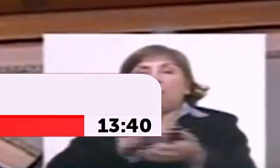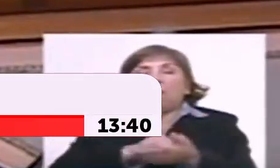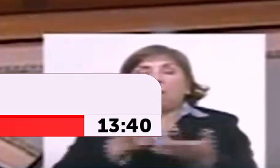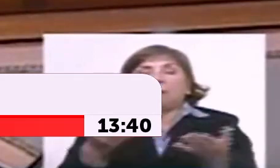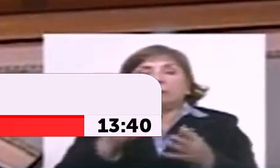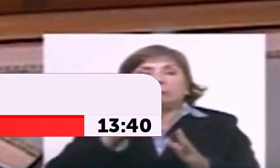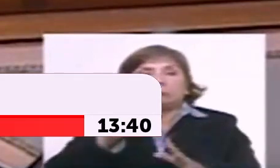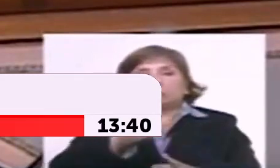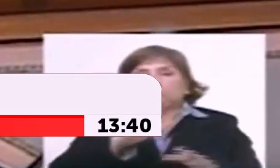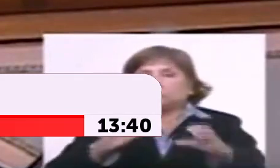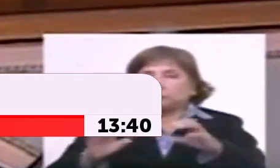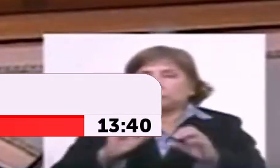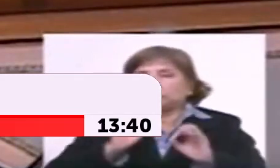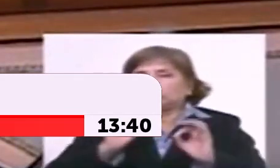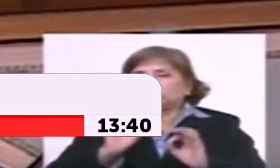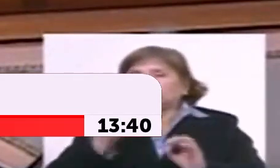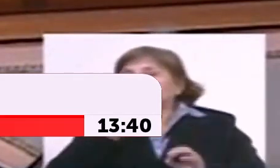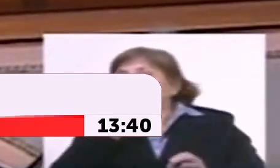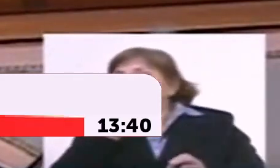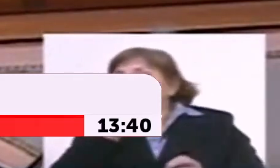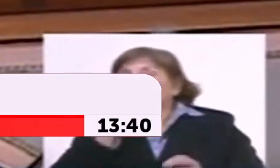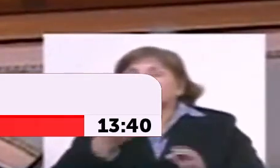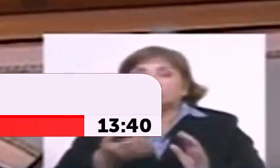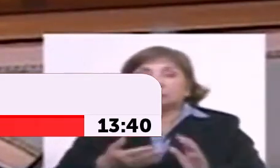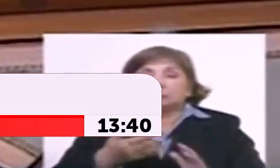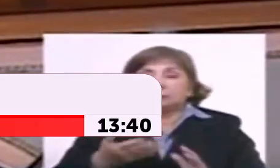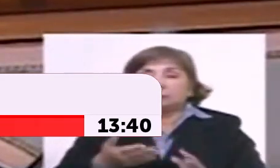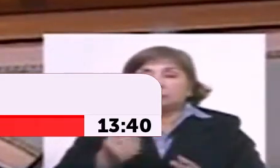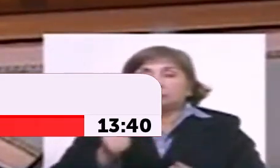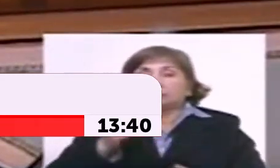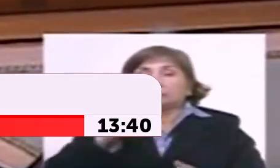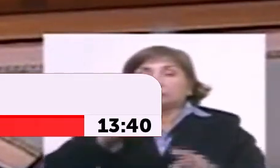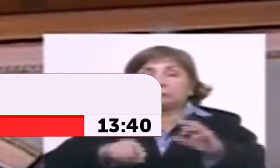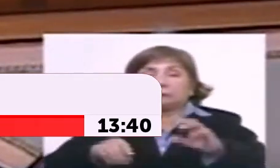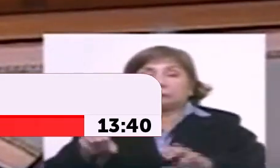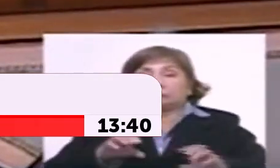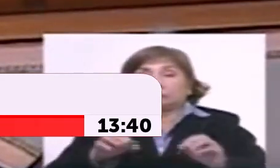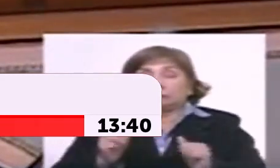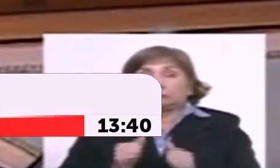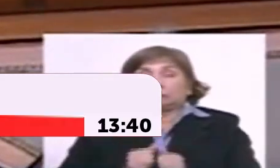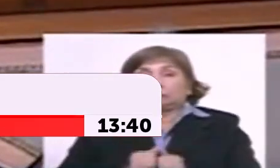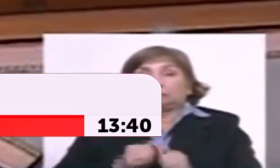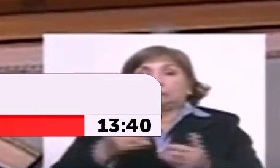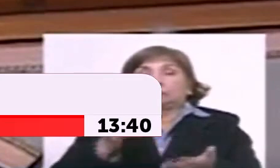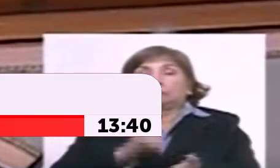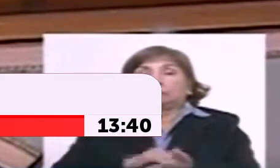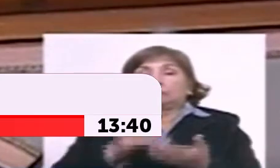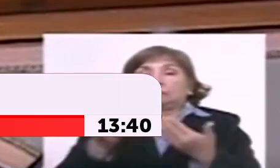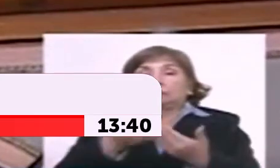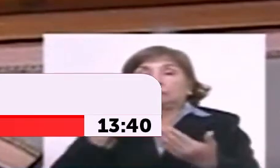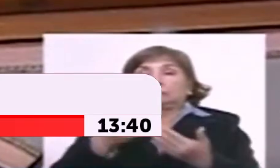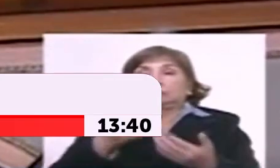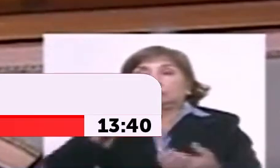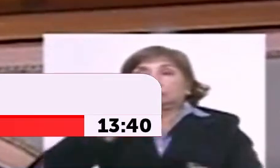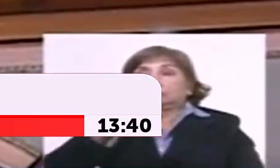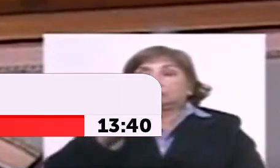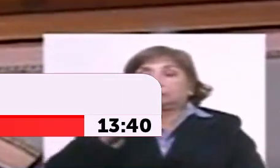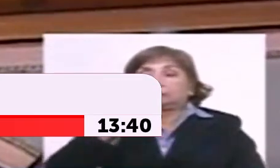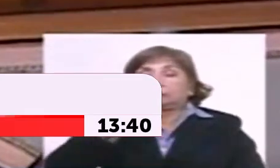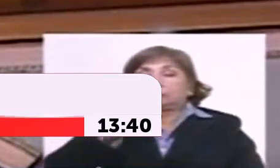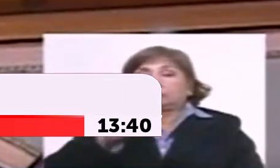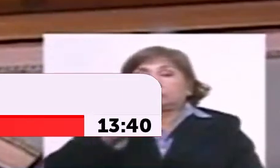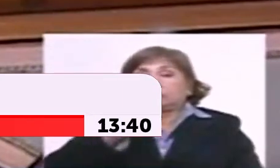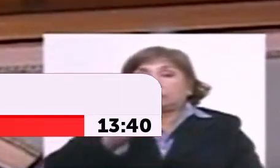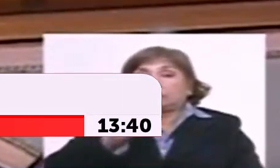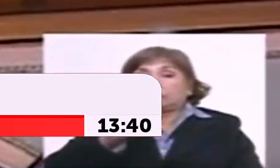juanes silva porque vamos a recordar la cronología se fume qué es lo que ha sucedido el comercio finalmente aparentemente se les